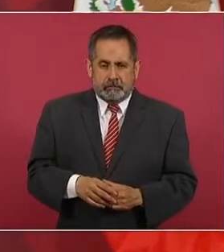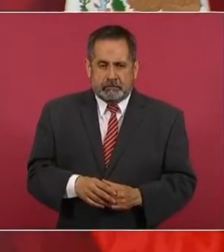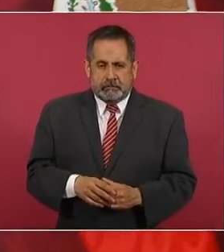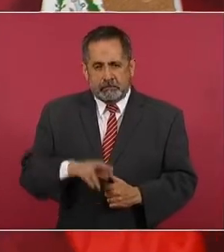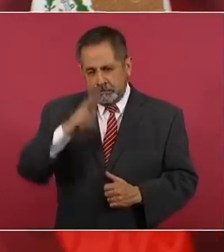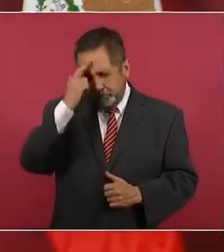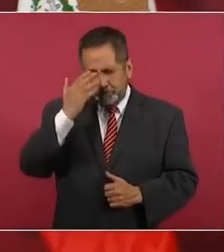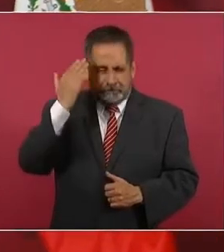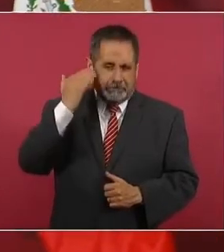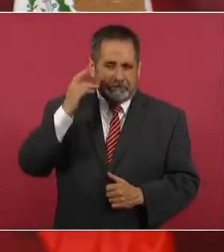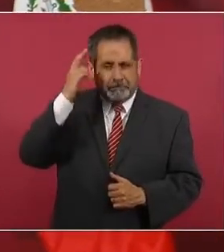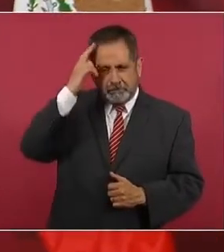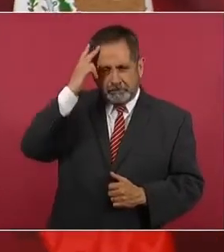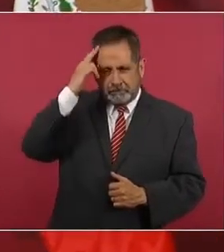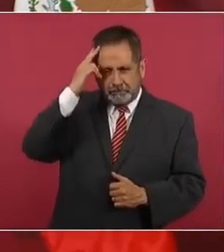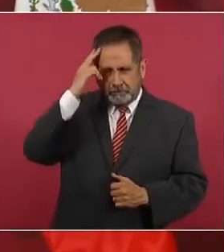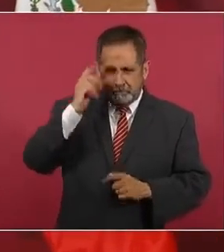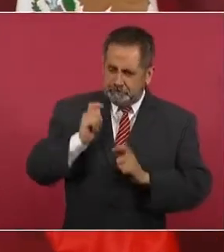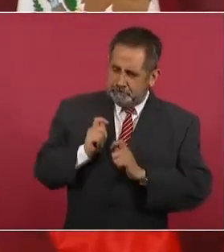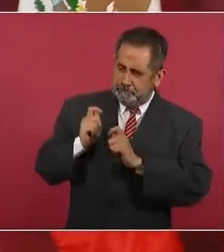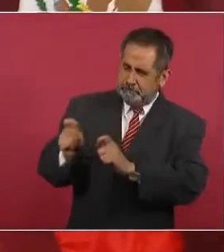Porfirio Díaz dejó a su compadre